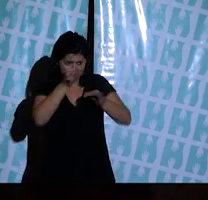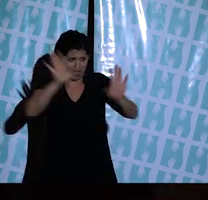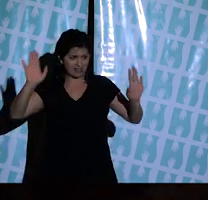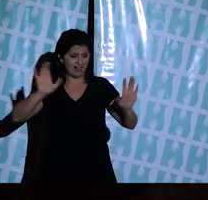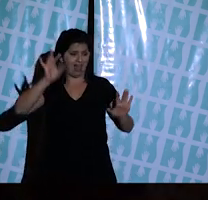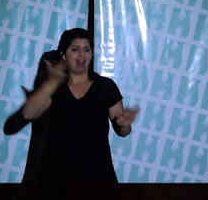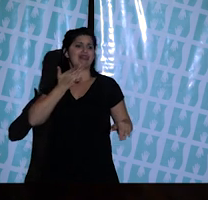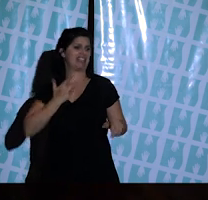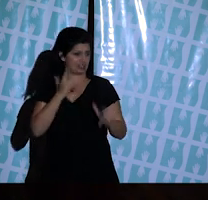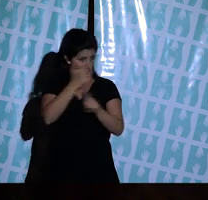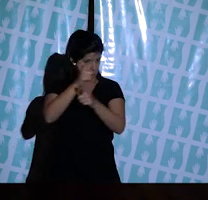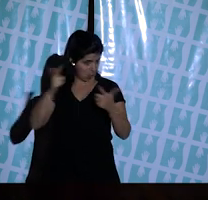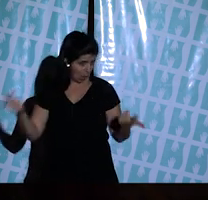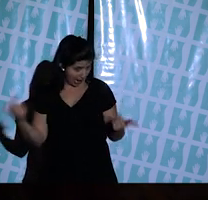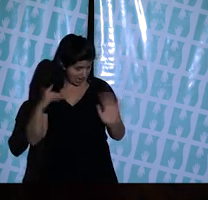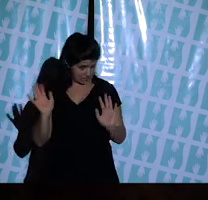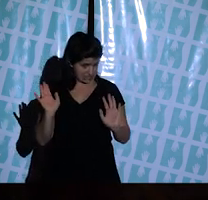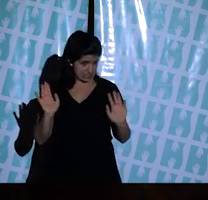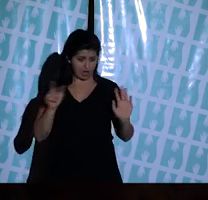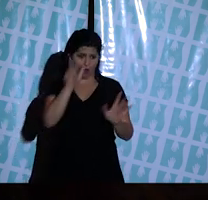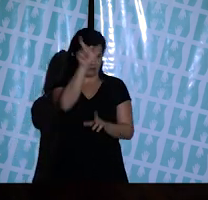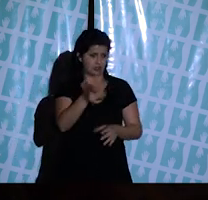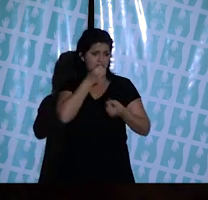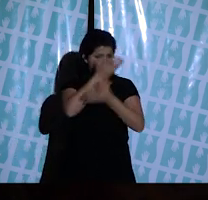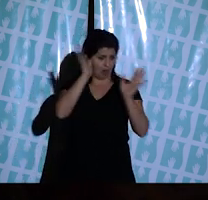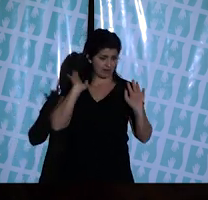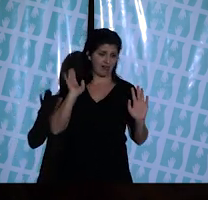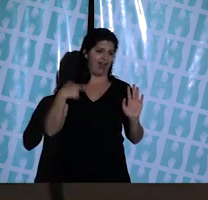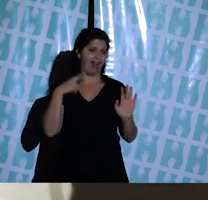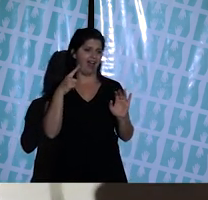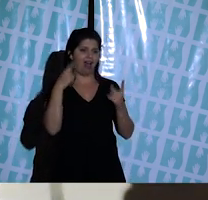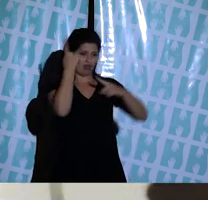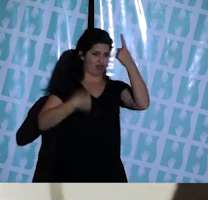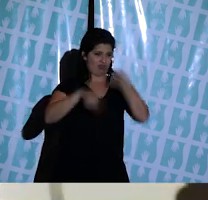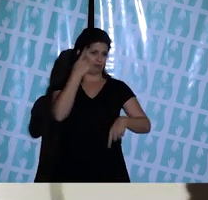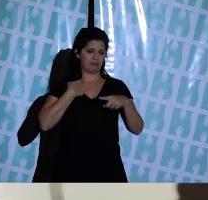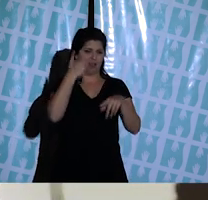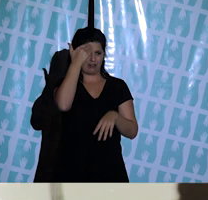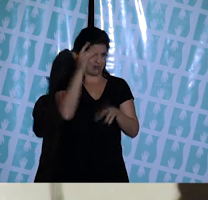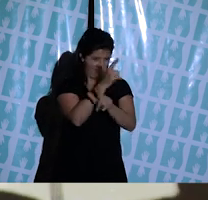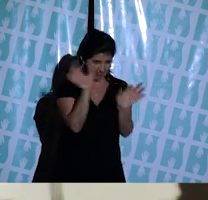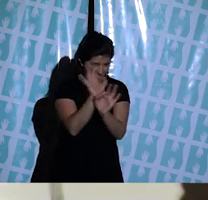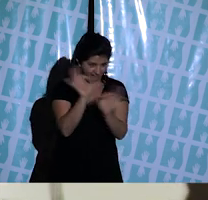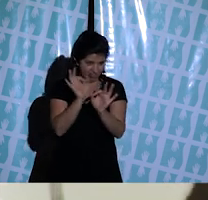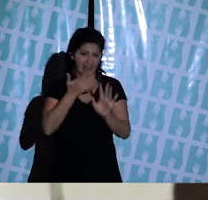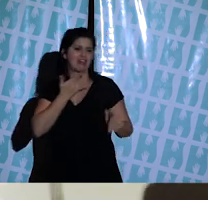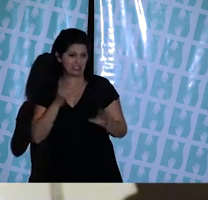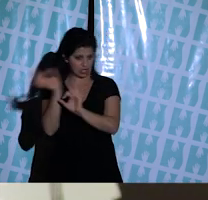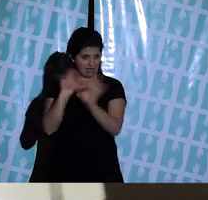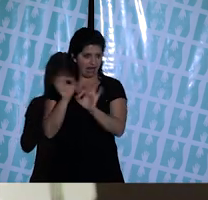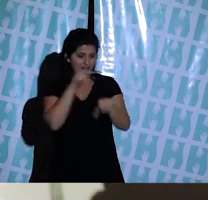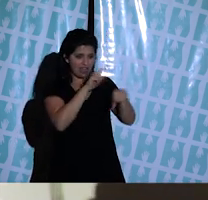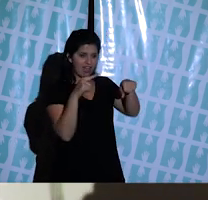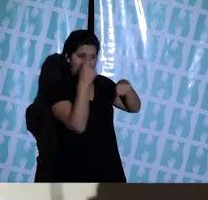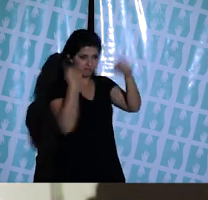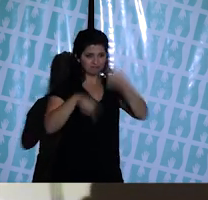una vulnerabilidad por una actividad disminuida dopaminérgica basal, que bueno, está motivado,